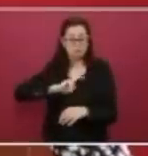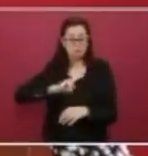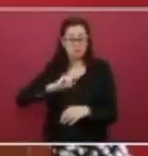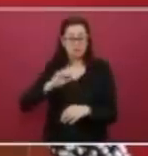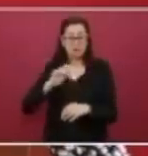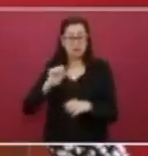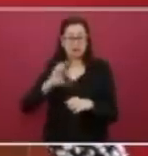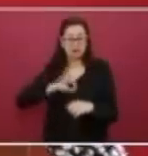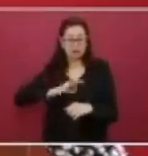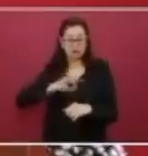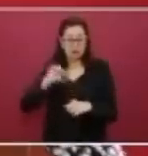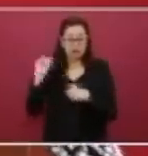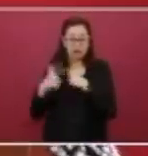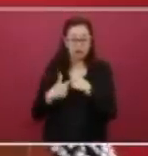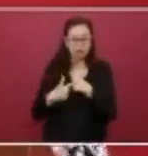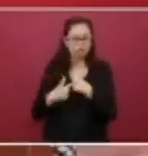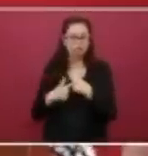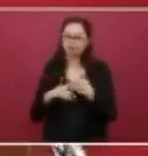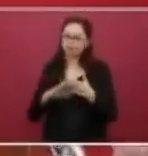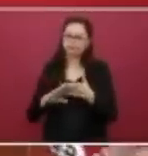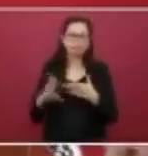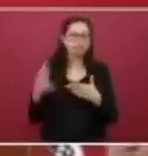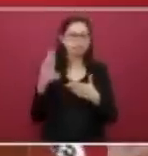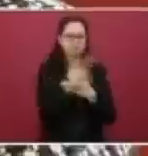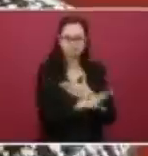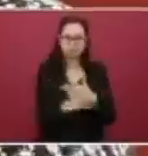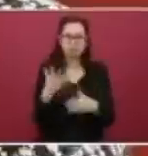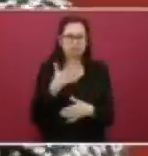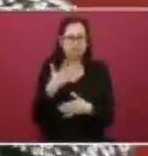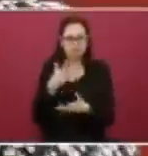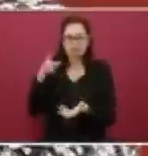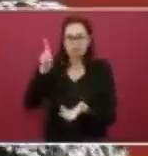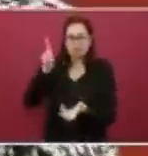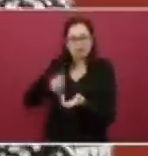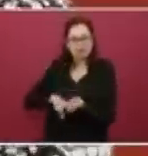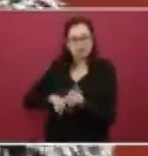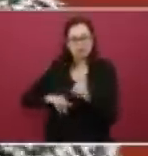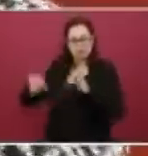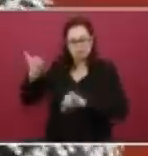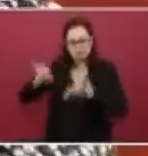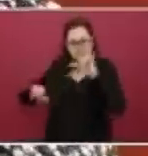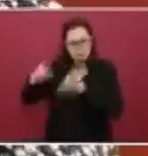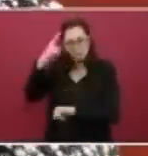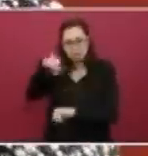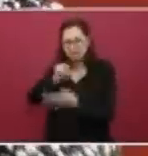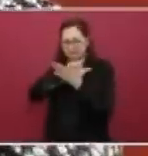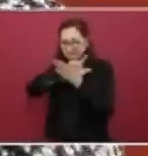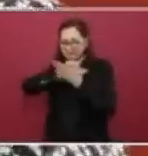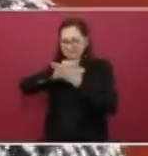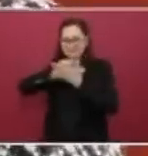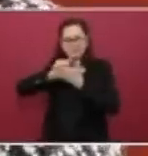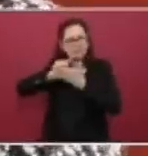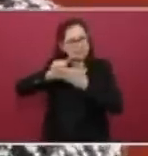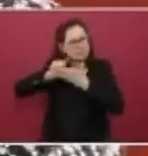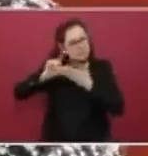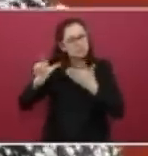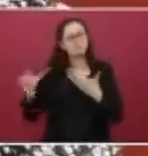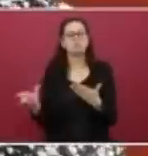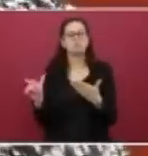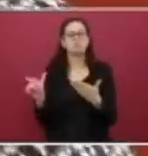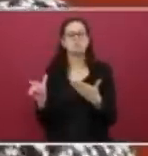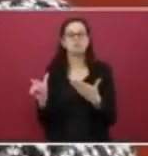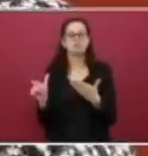desinfectante y un desincrustante todos estos tipos de contaminantes pueden ser conté